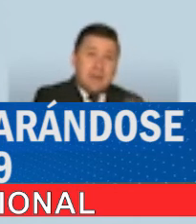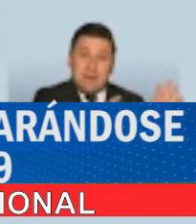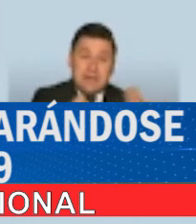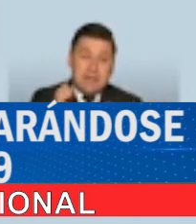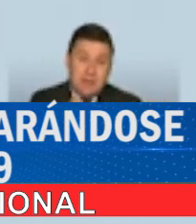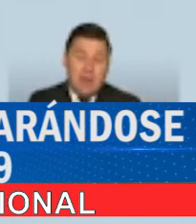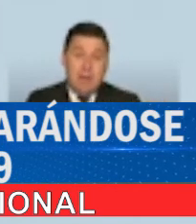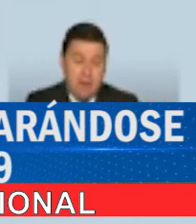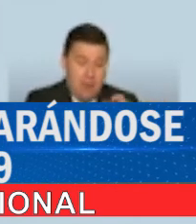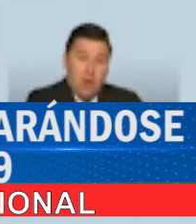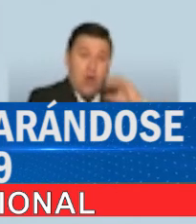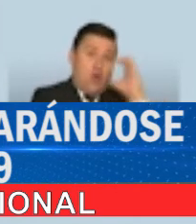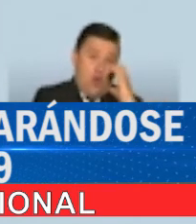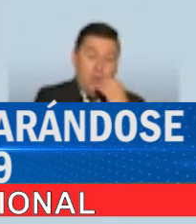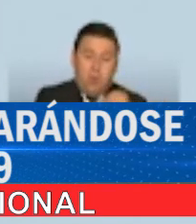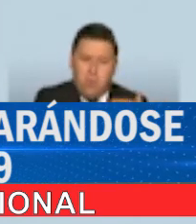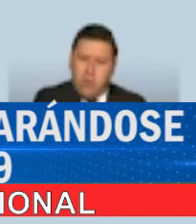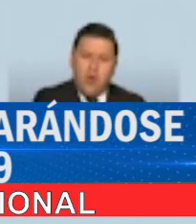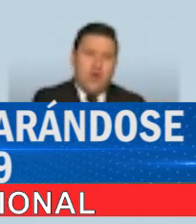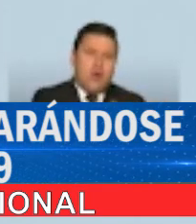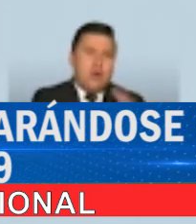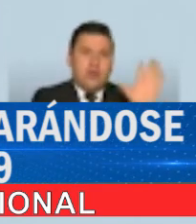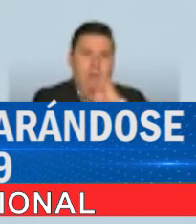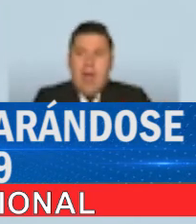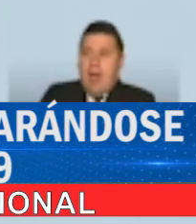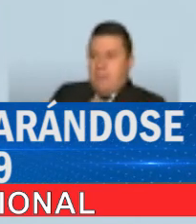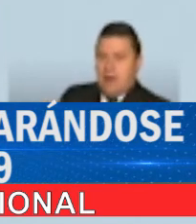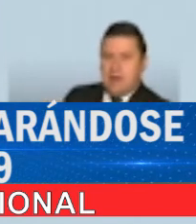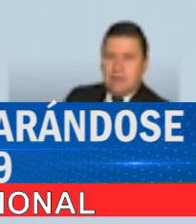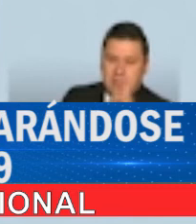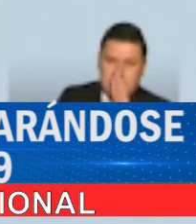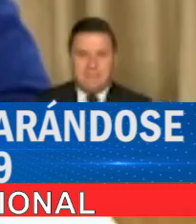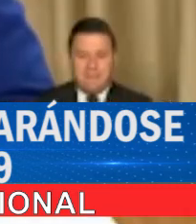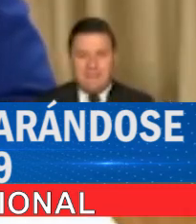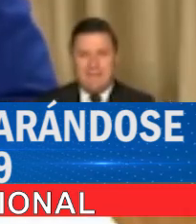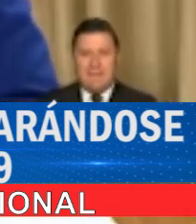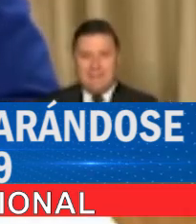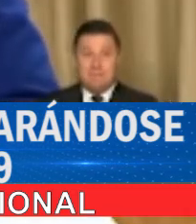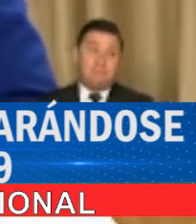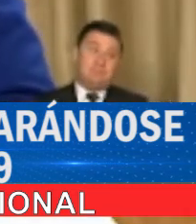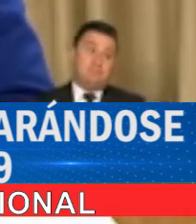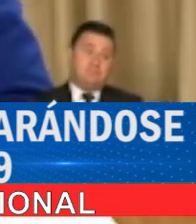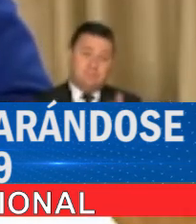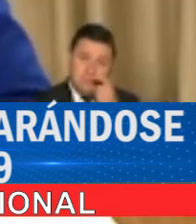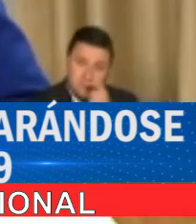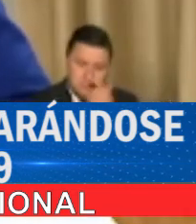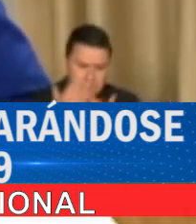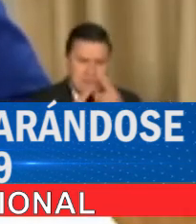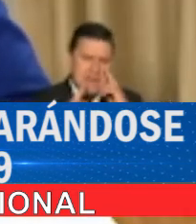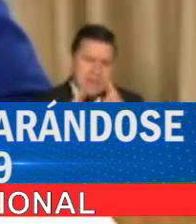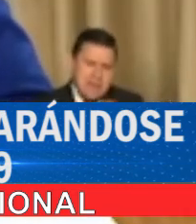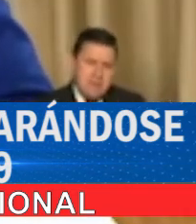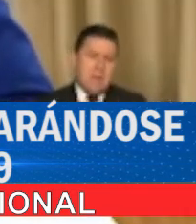7.600.000 habitantes de Colombia que llegan todos a ser apoyados por el Instituto Nacional de Salud. En vigilancia, diagnóstico e